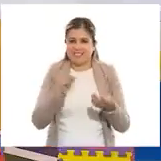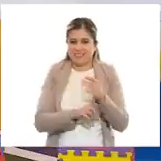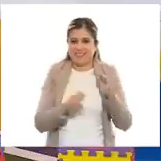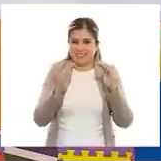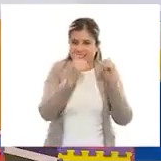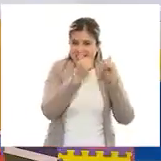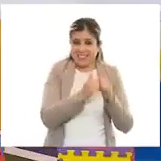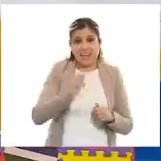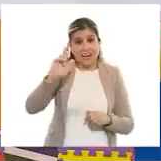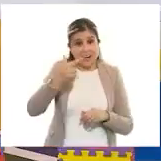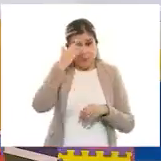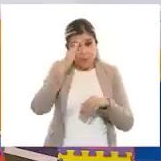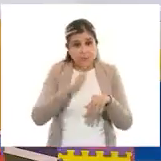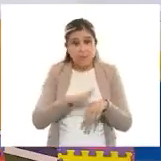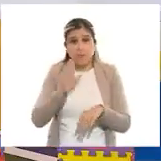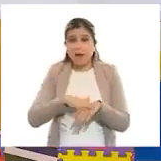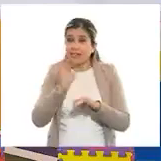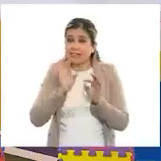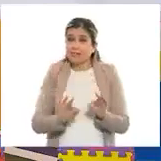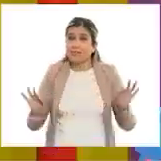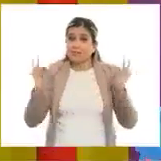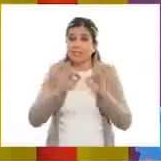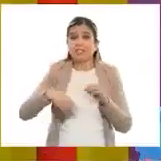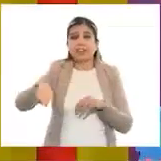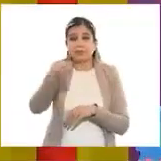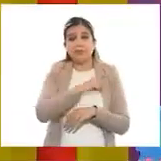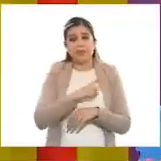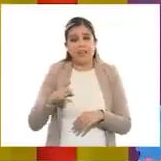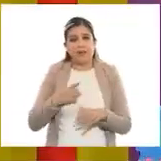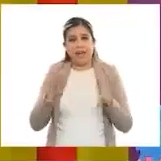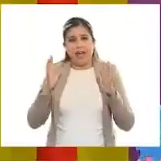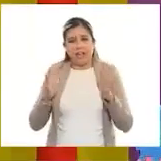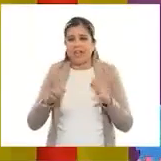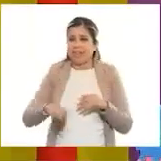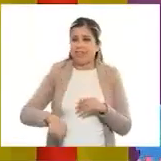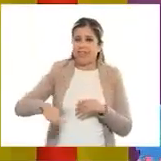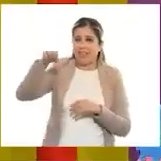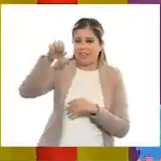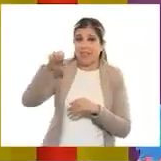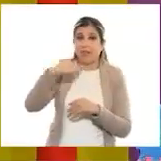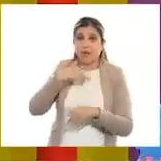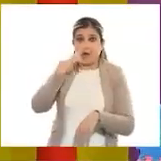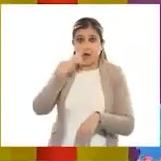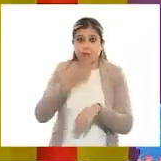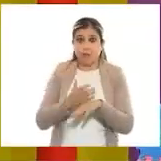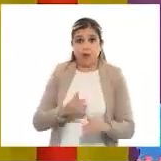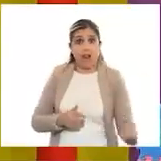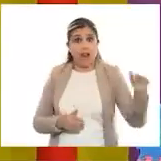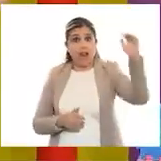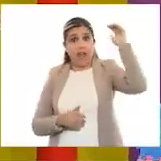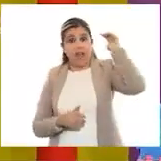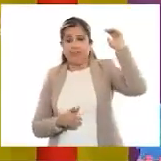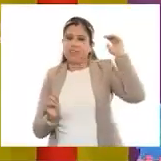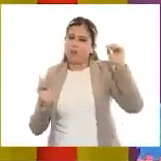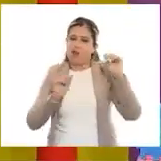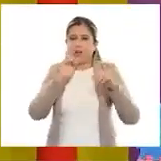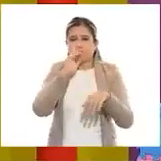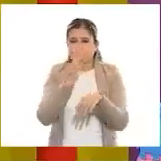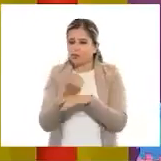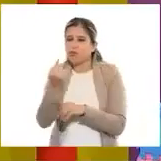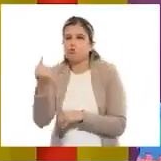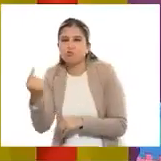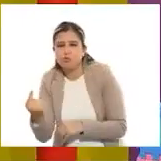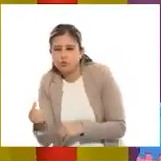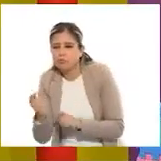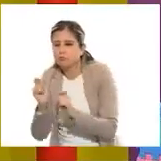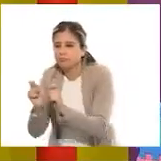que recuerden, y muy importante, que tienen que ser acorde a nuestra edad. No puedo hacer responsabilidades que le corresponden a un adulto,